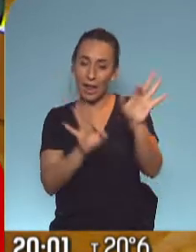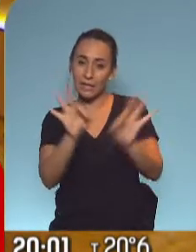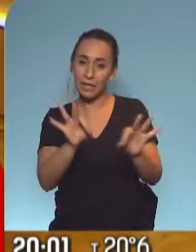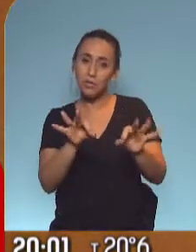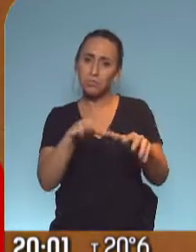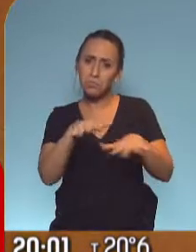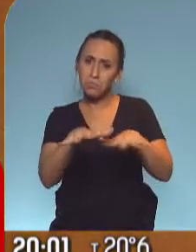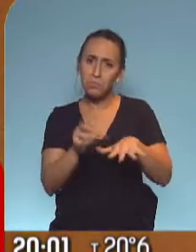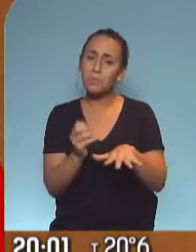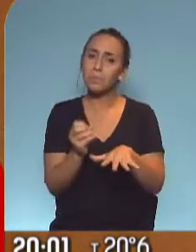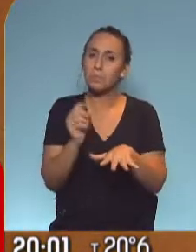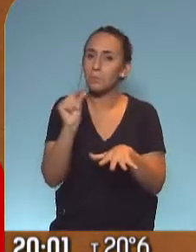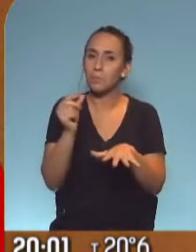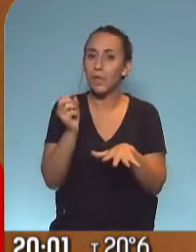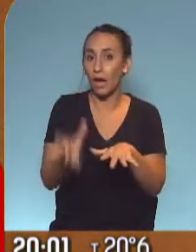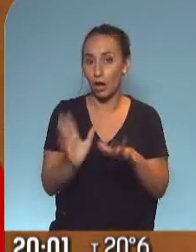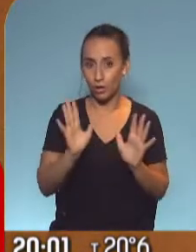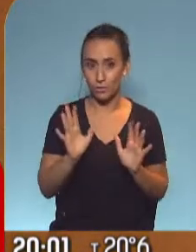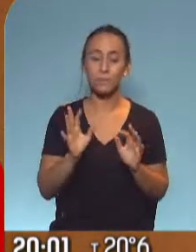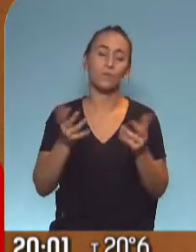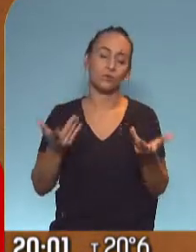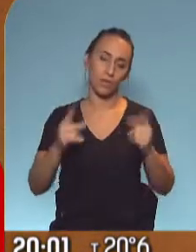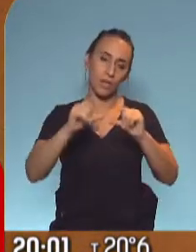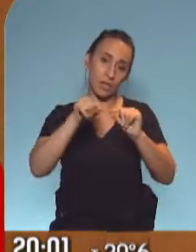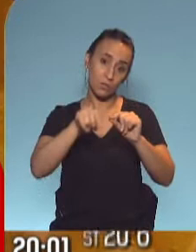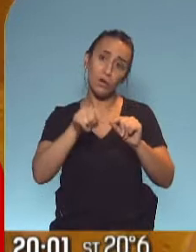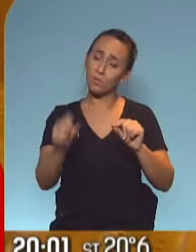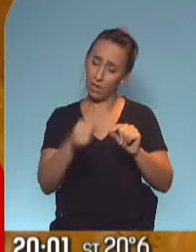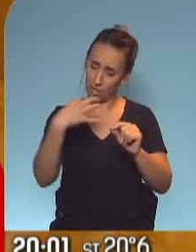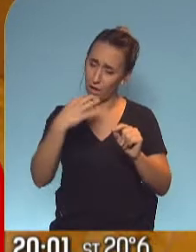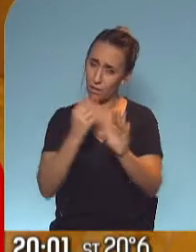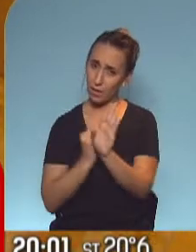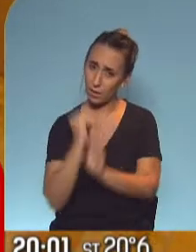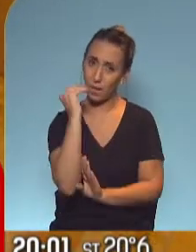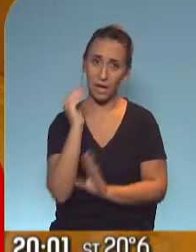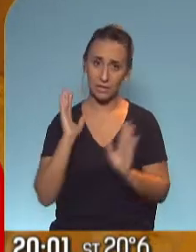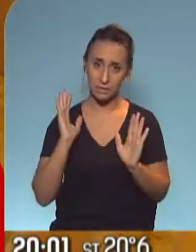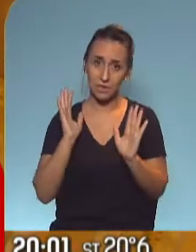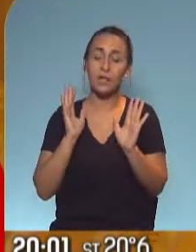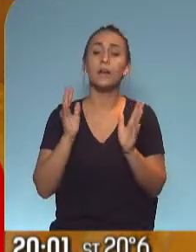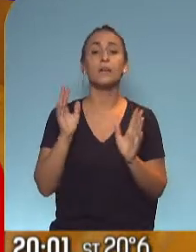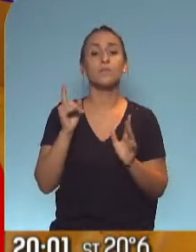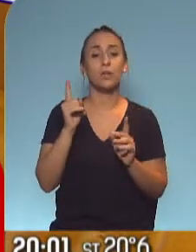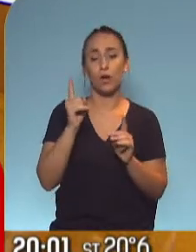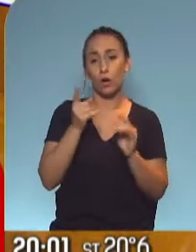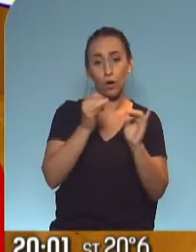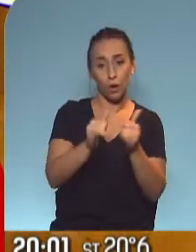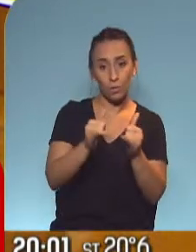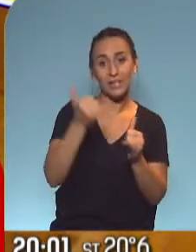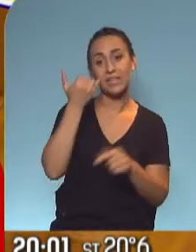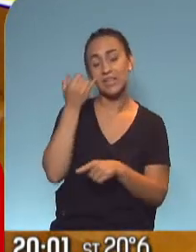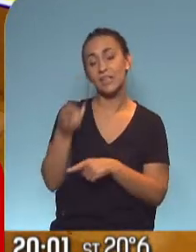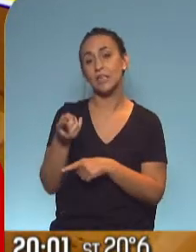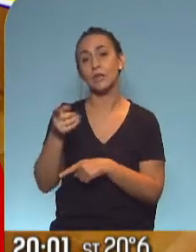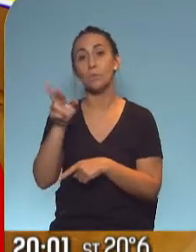mercado de trabajo. Obviamente que este número hay que remontarlo porque es bajo, pero vuelvo a repetir esto, ¿no? Jóvenes y la